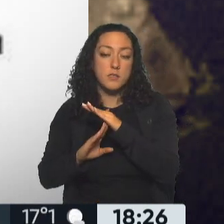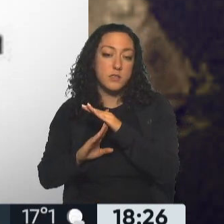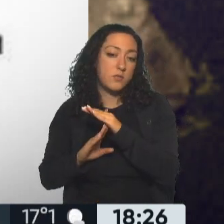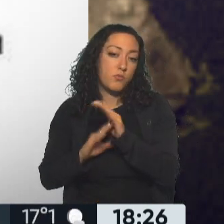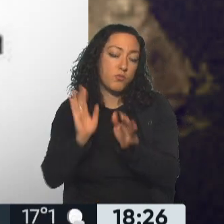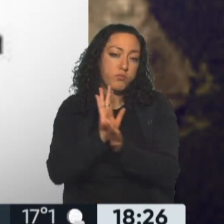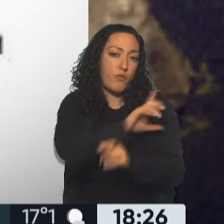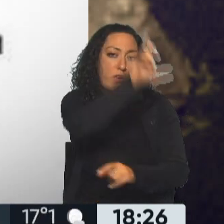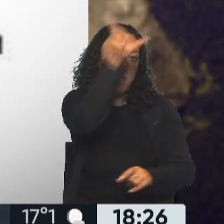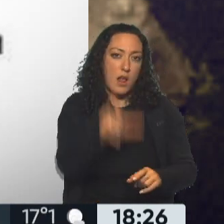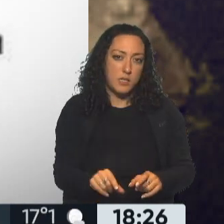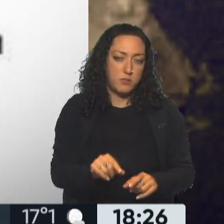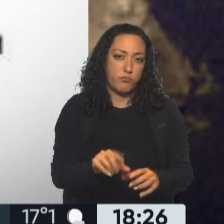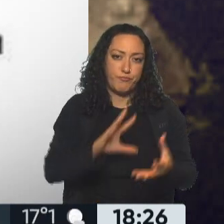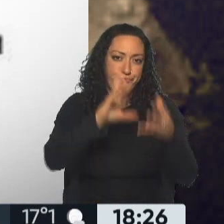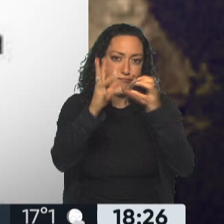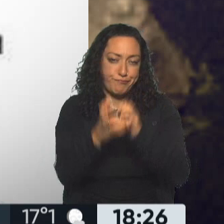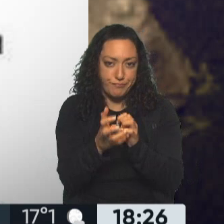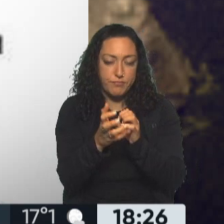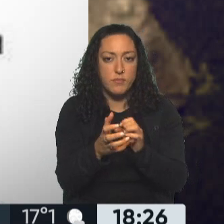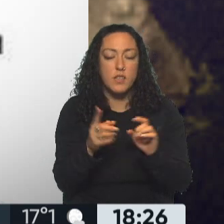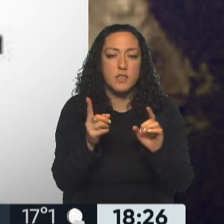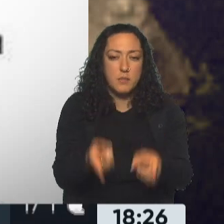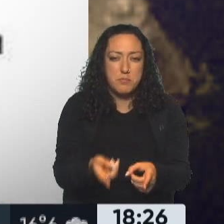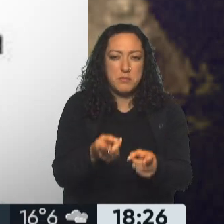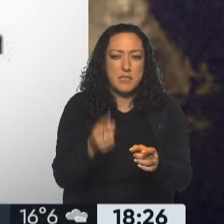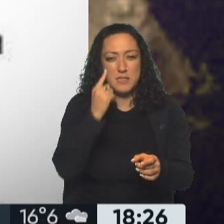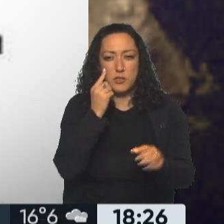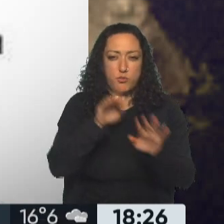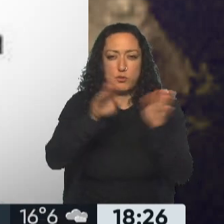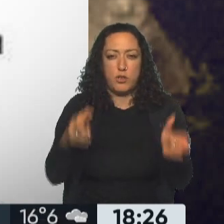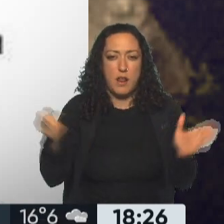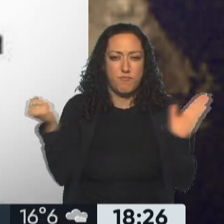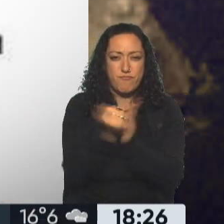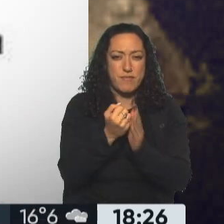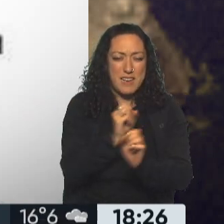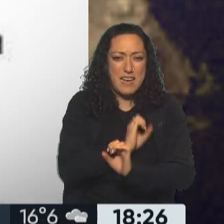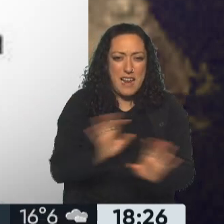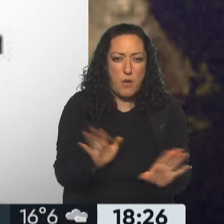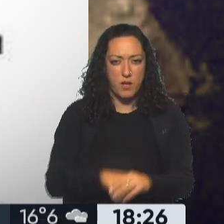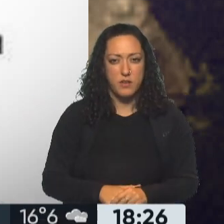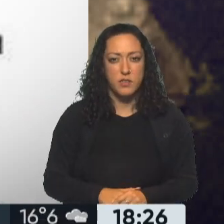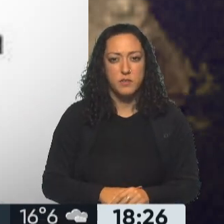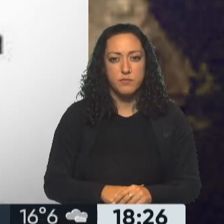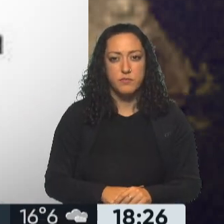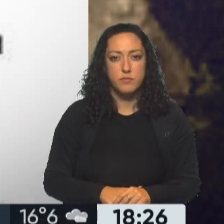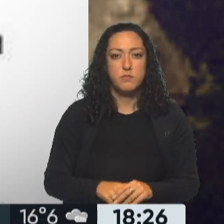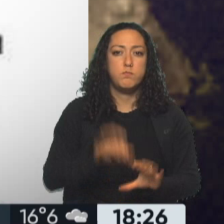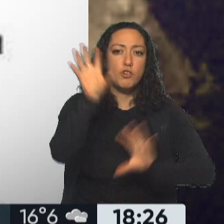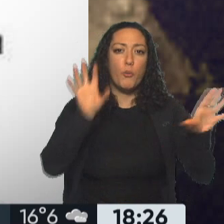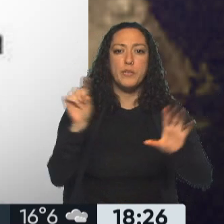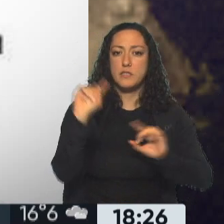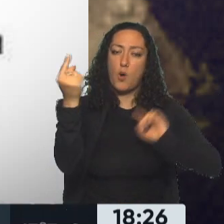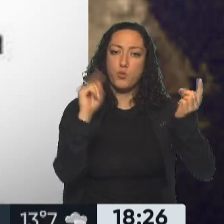del federalismo y genera un grave antecedente institucional. También se expresaron a favor del resguardo de las